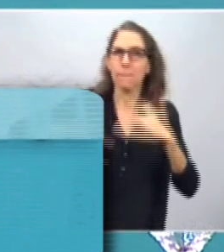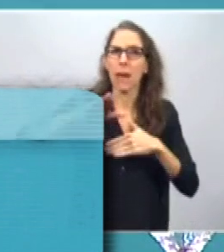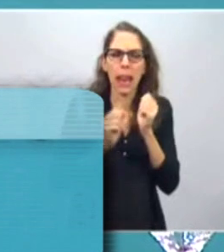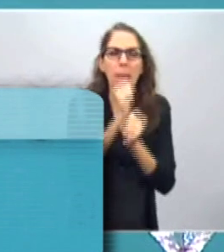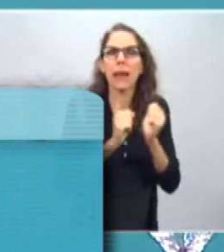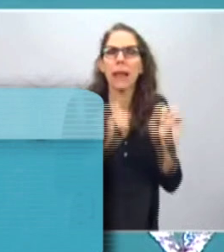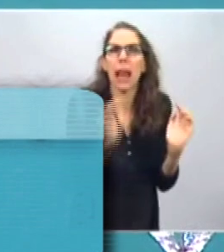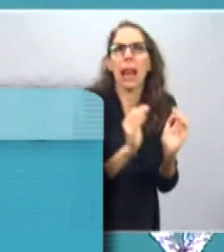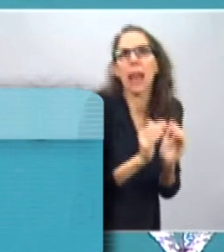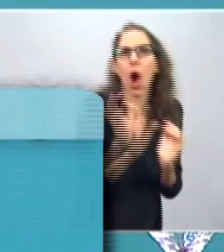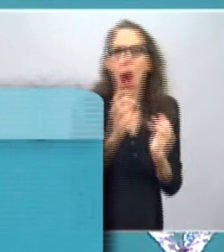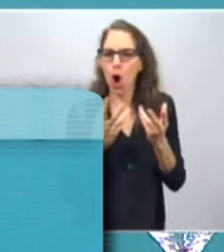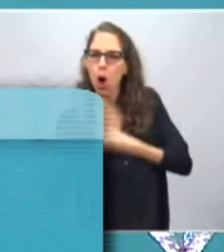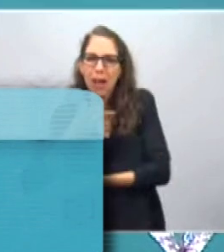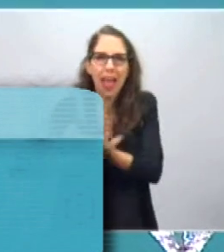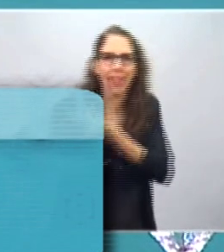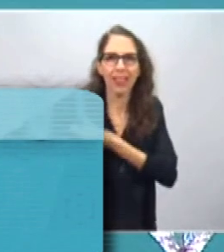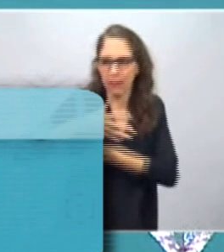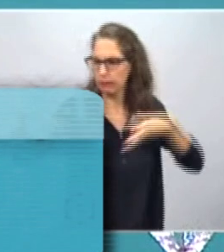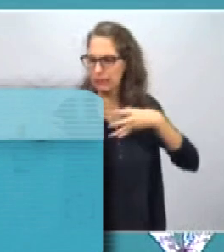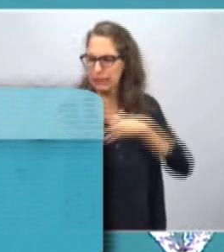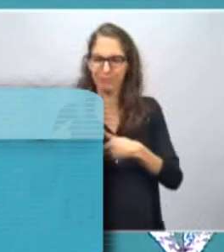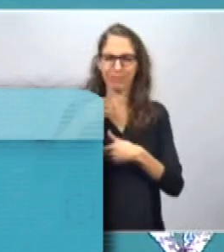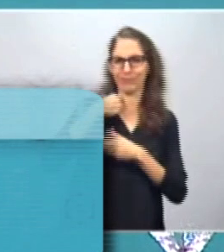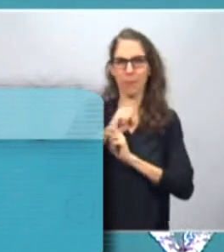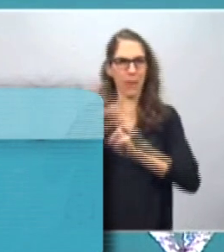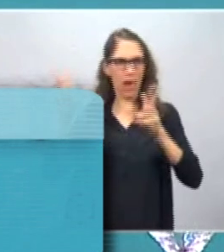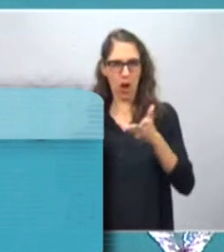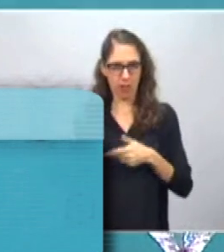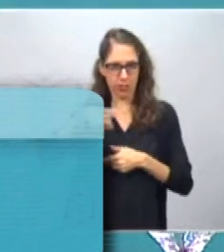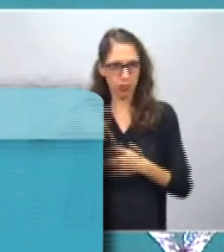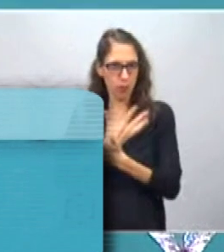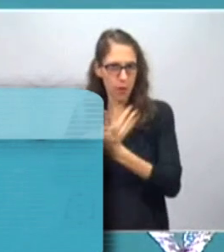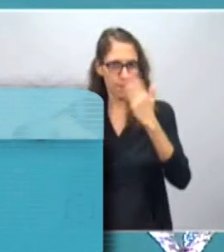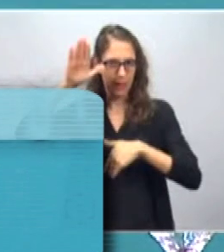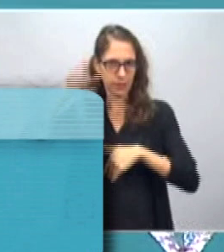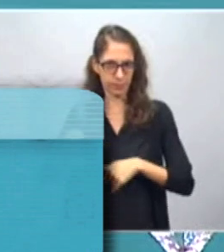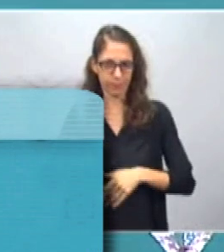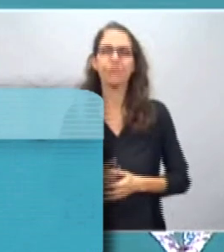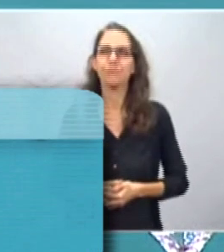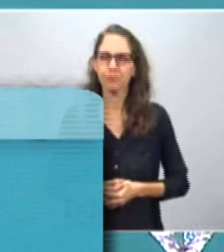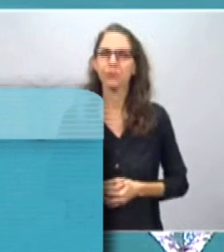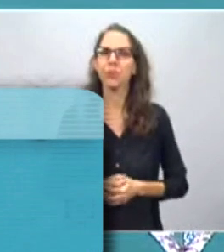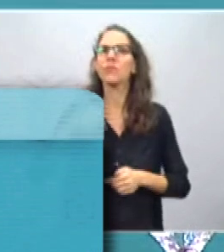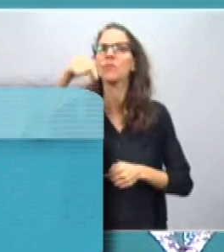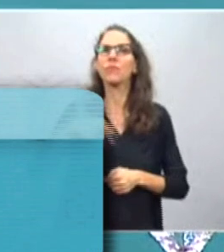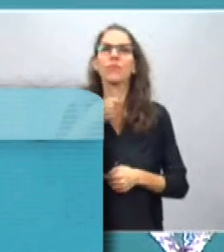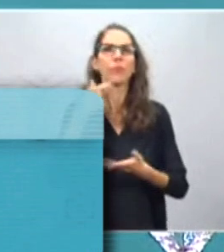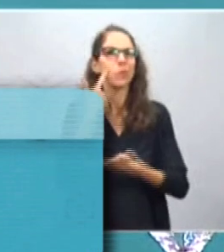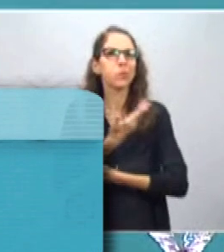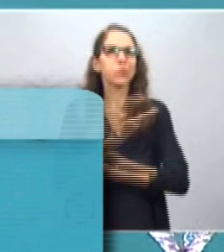aquellos productores cooperativas, sobre aquellos productores de menor escala. Nosotros estamos presentando en